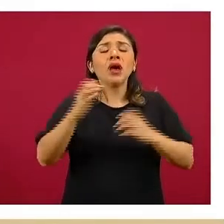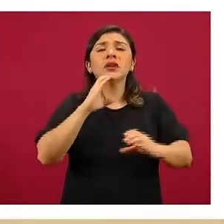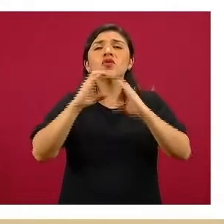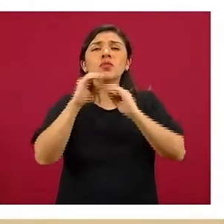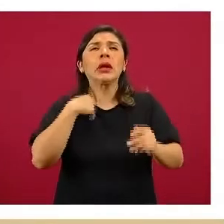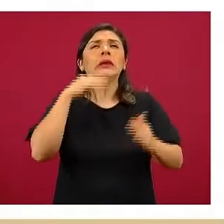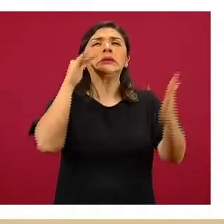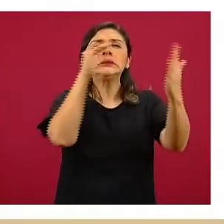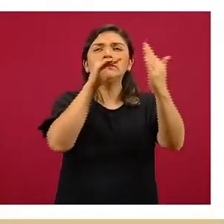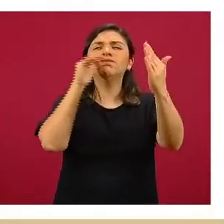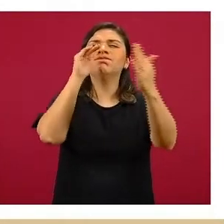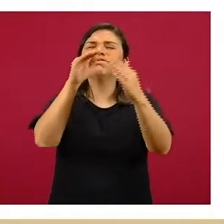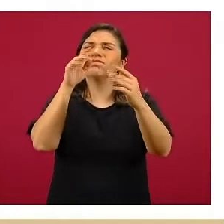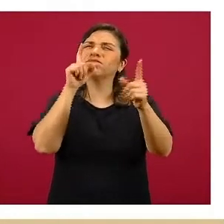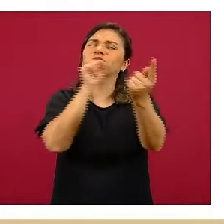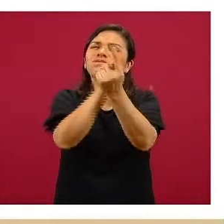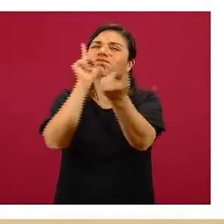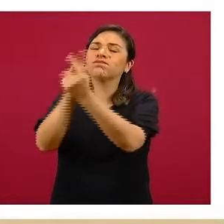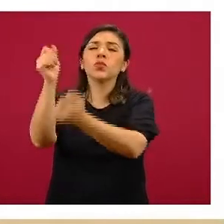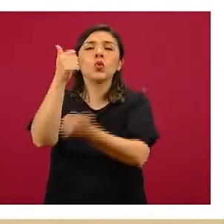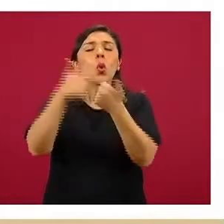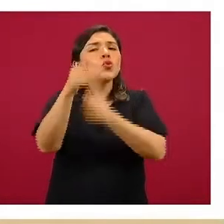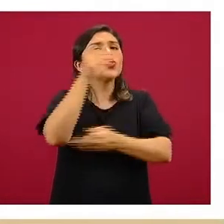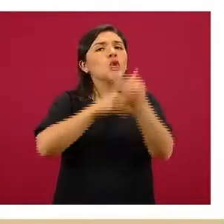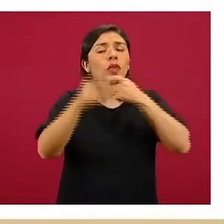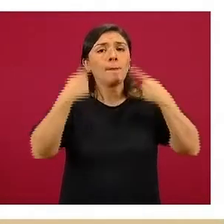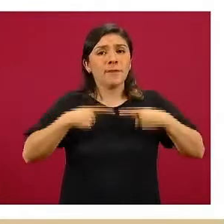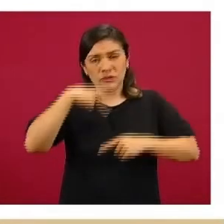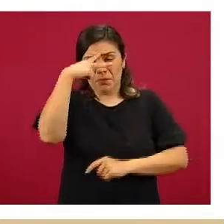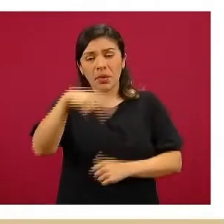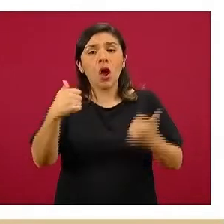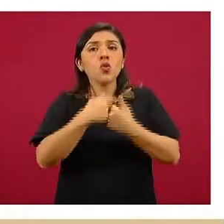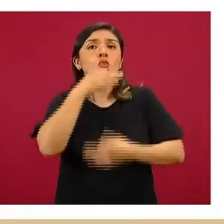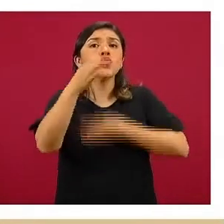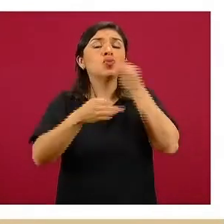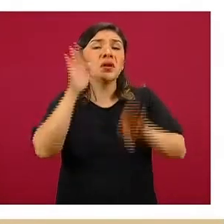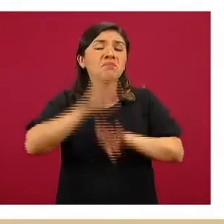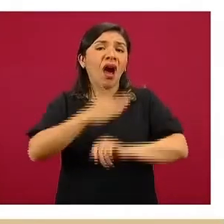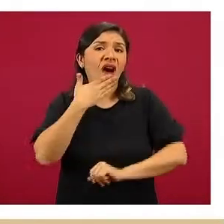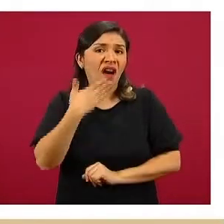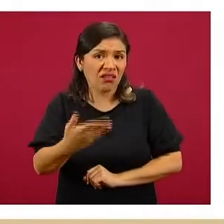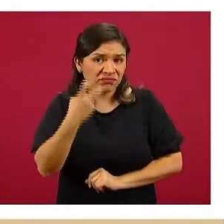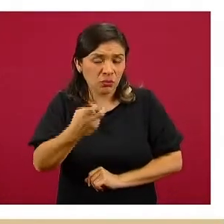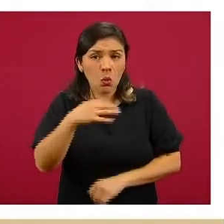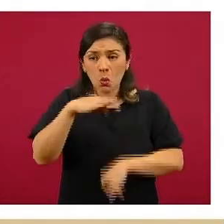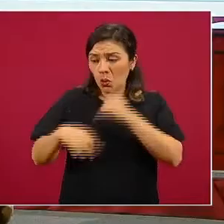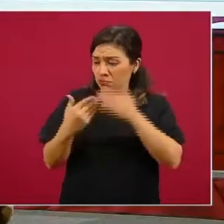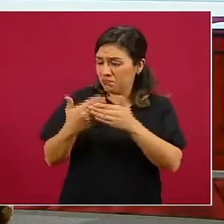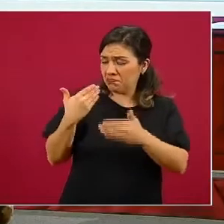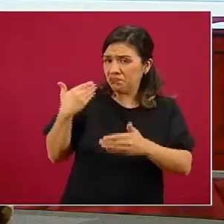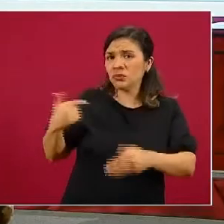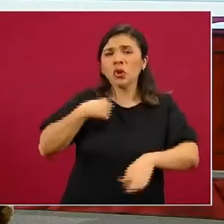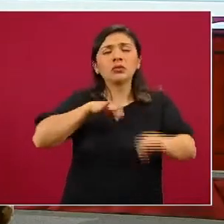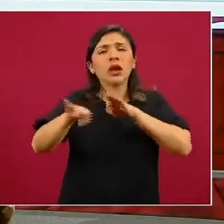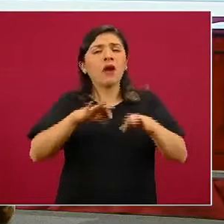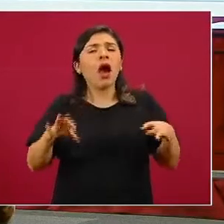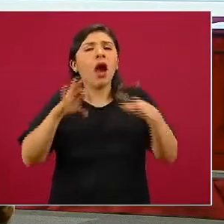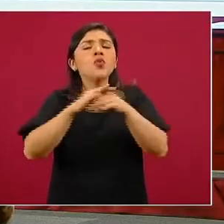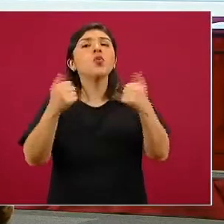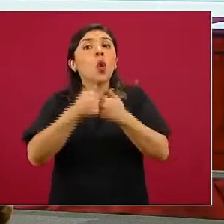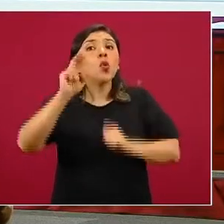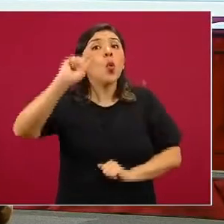los hogares, a todos los mexicanos, y con noticias muy buenas. Últimamente hemos estado trabajando de la mano con